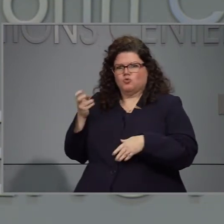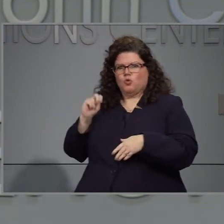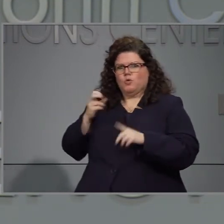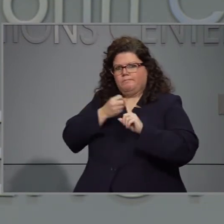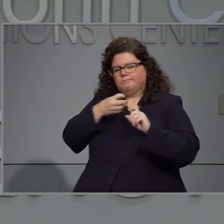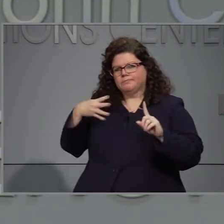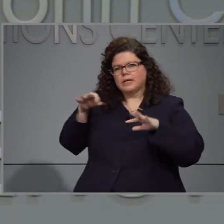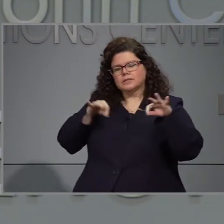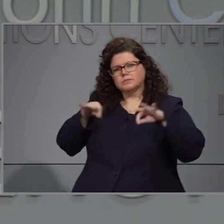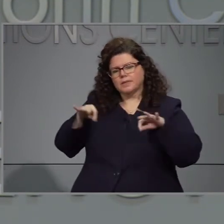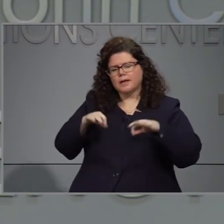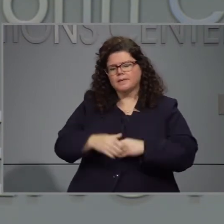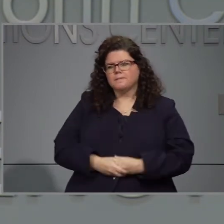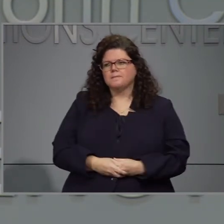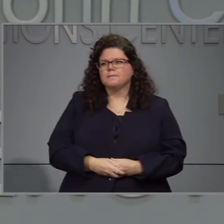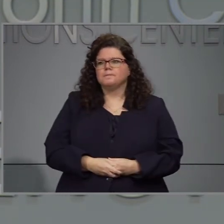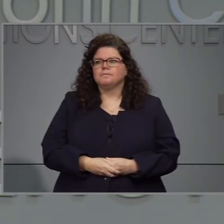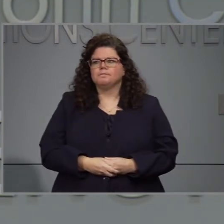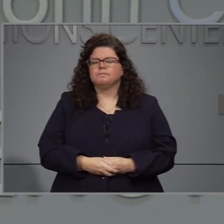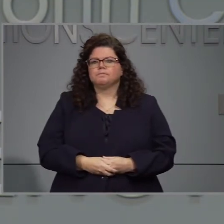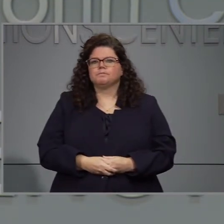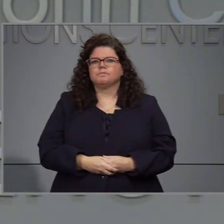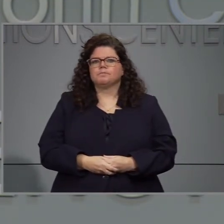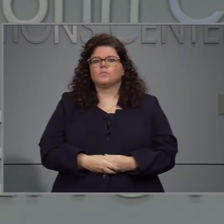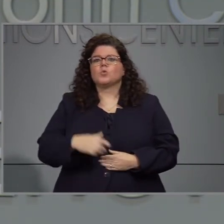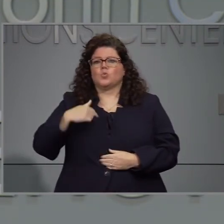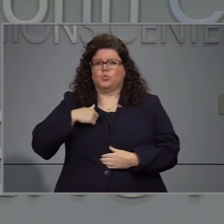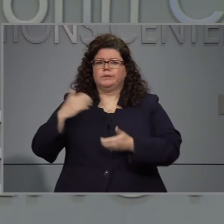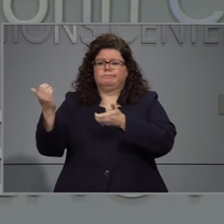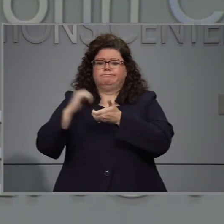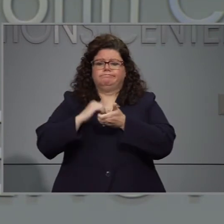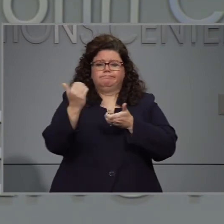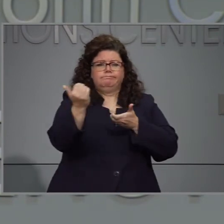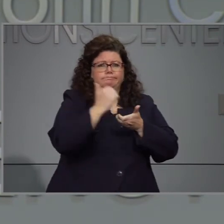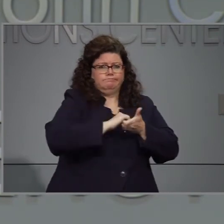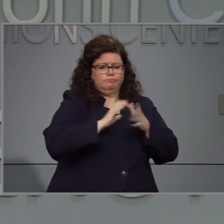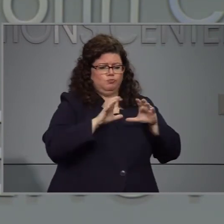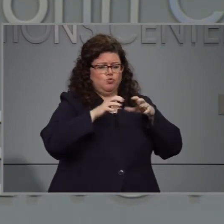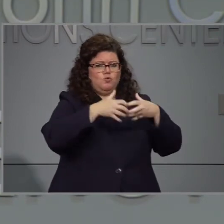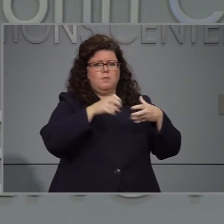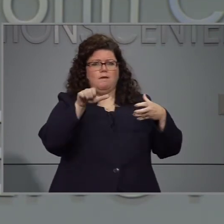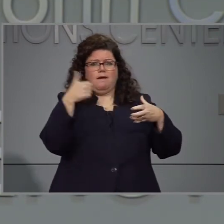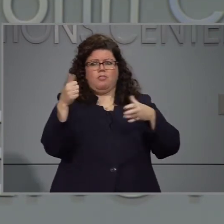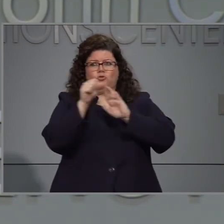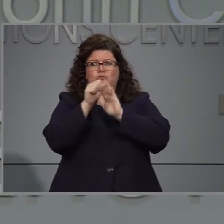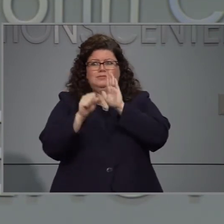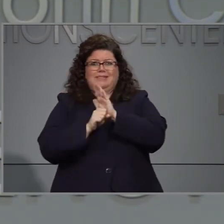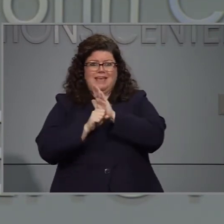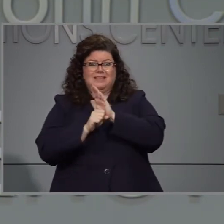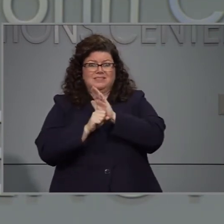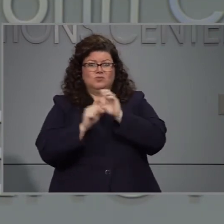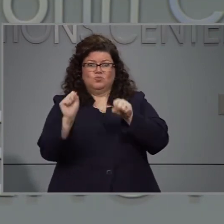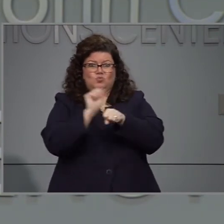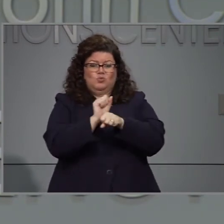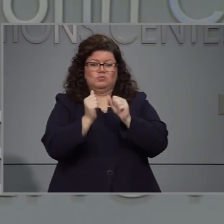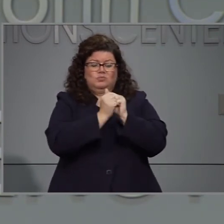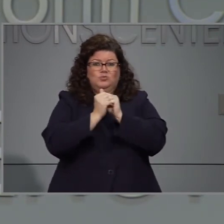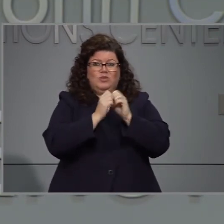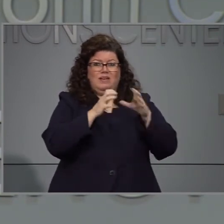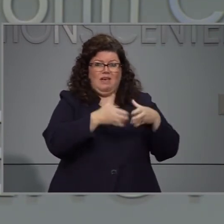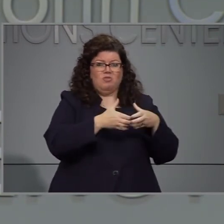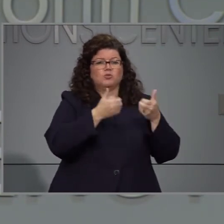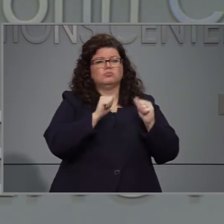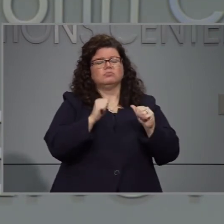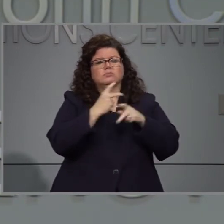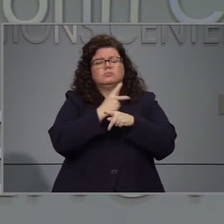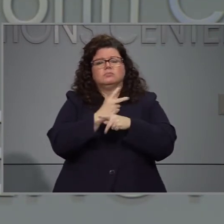diferentes tiempos de entrega de resultados y le voy a pedir que a la doctora Cohen conteste esto y es por eso que hemos hecho este